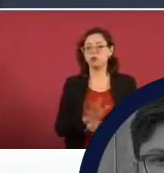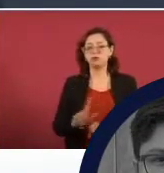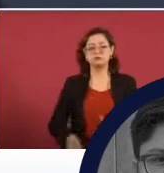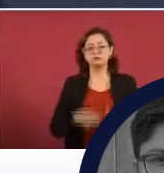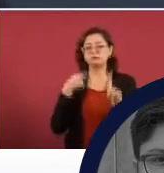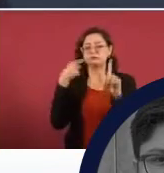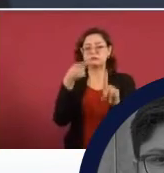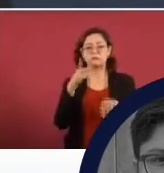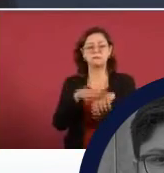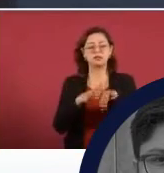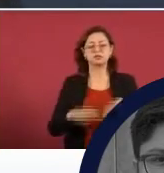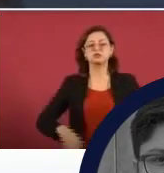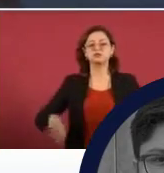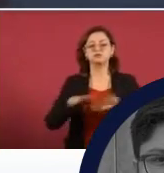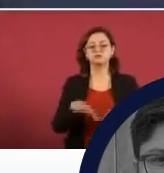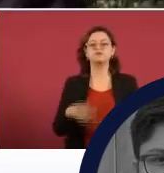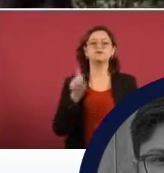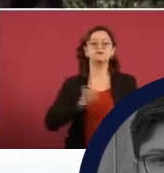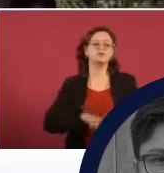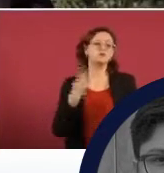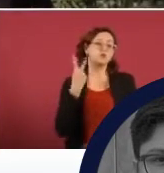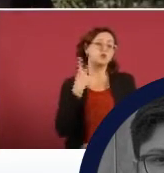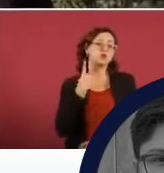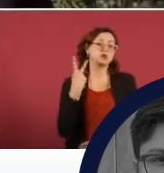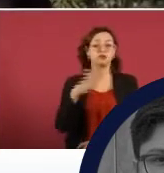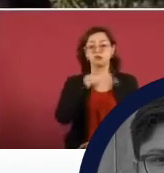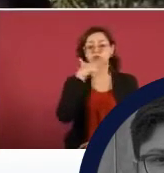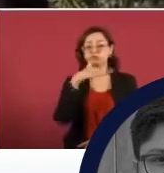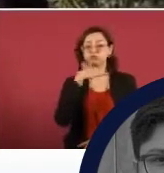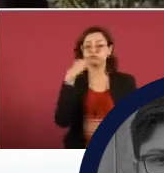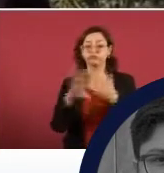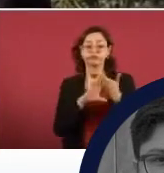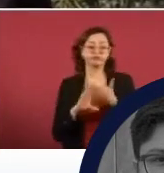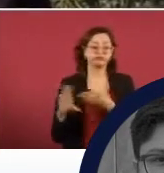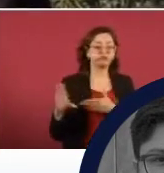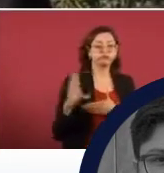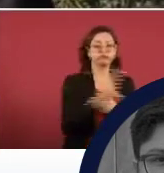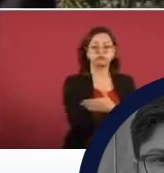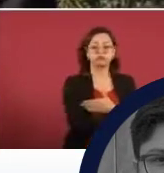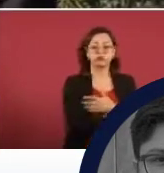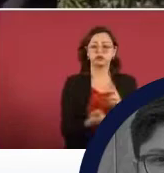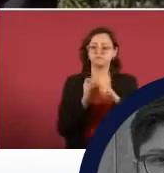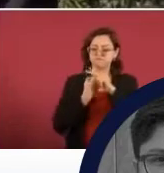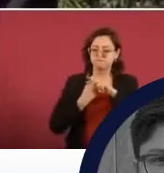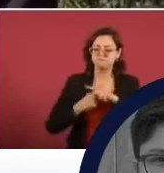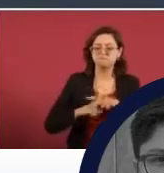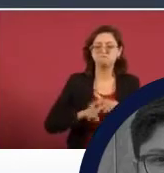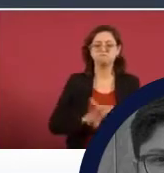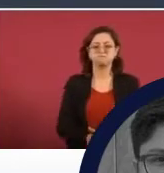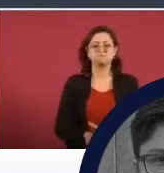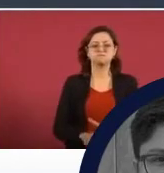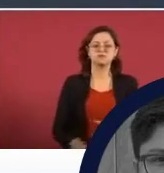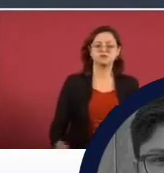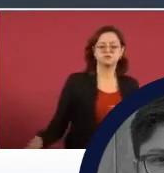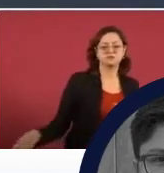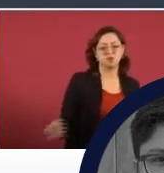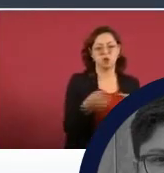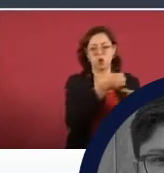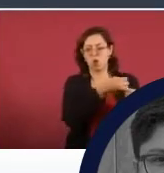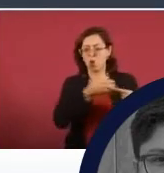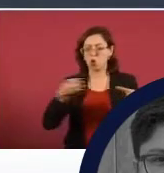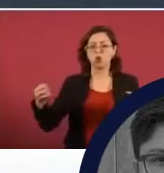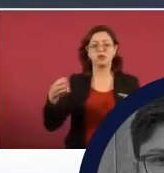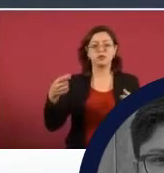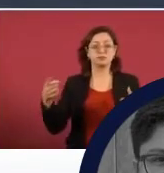todo eso lo venimos escuchando en los informes que se presentan con cualquier motivo este año. Entonces, novedades radicales no